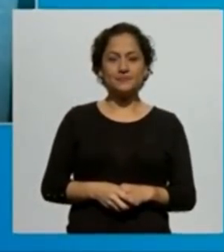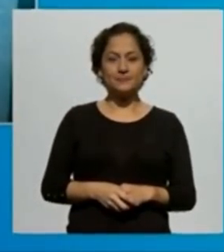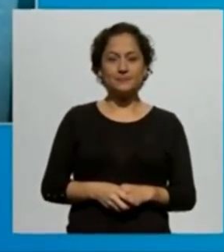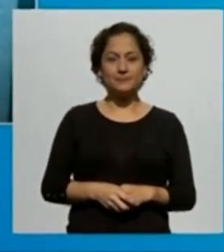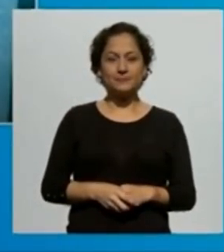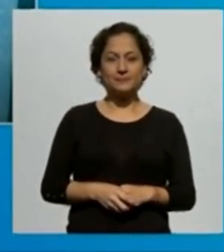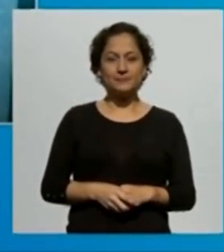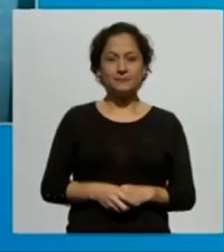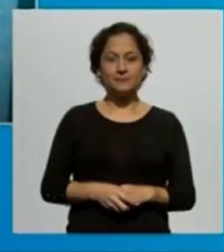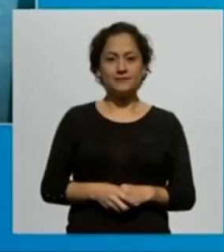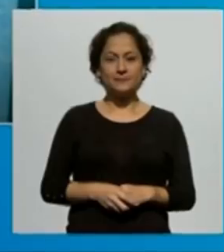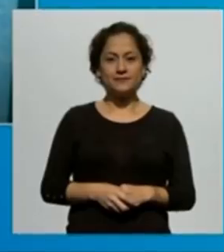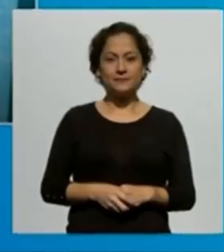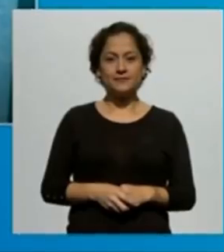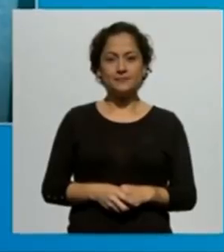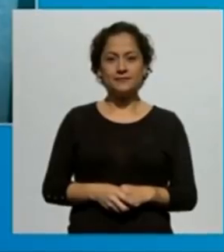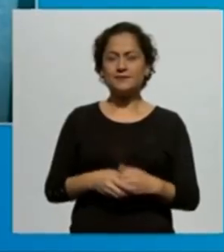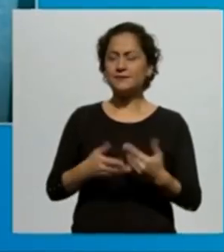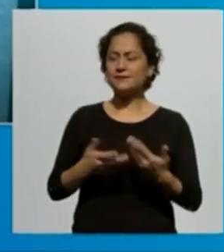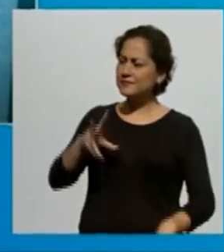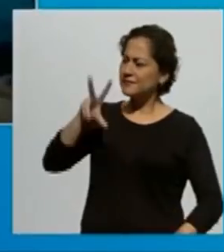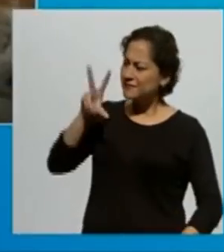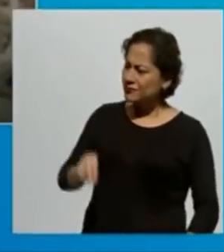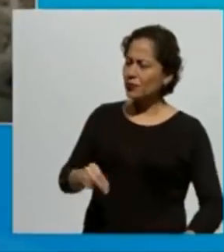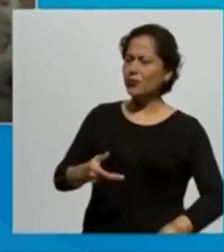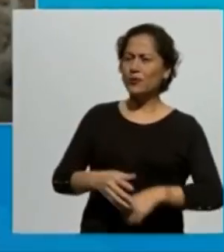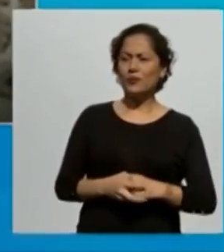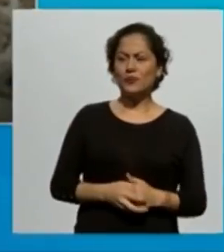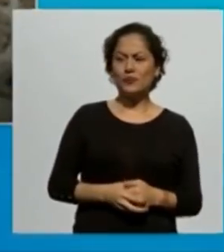¡No hice eso, Alterio!